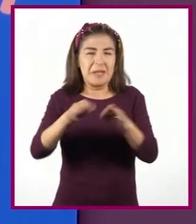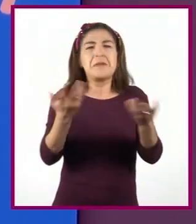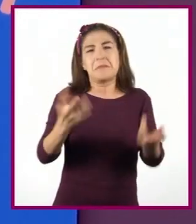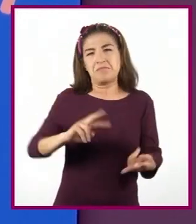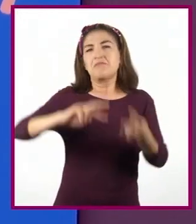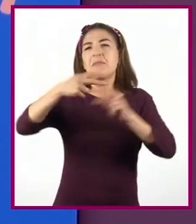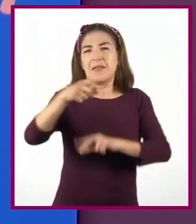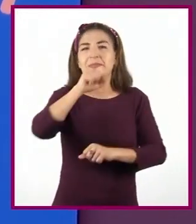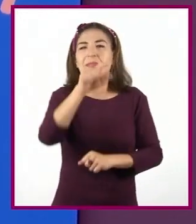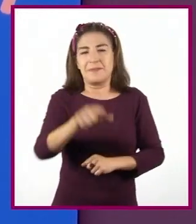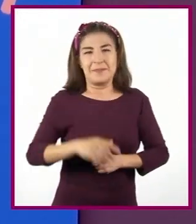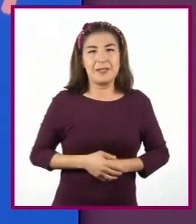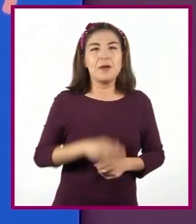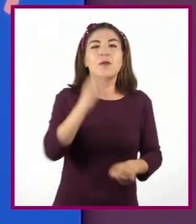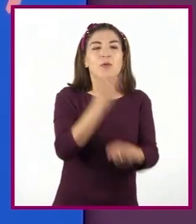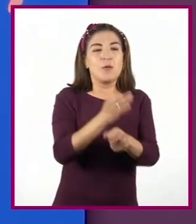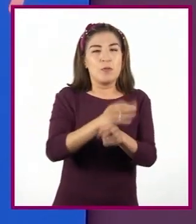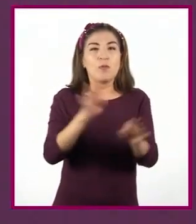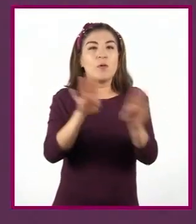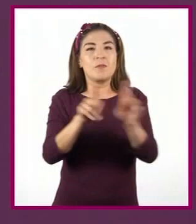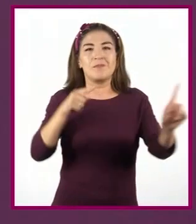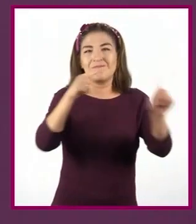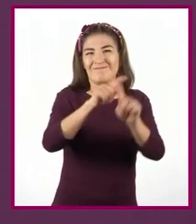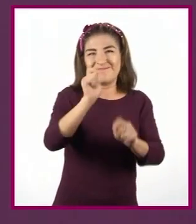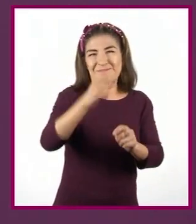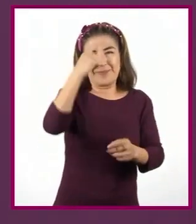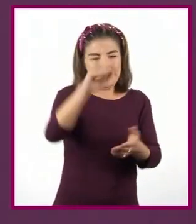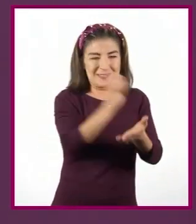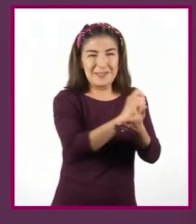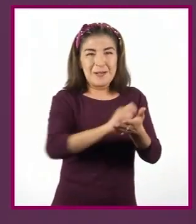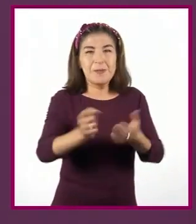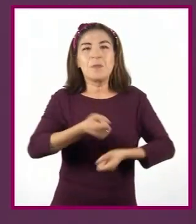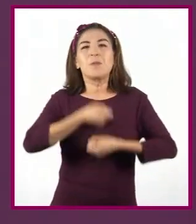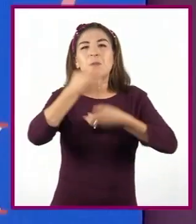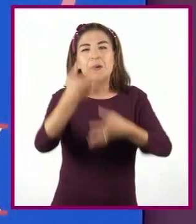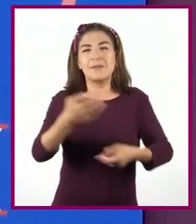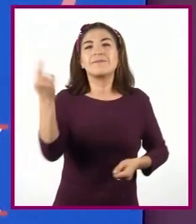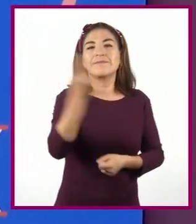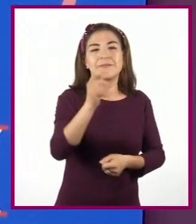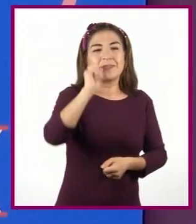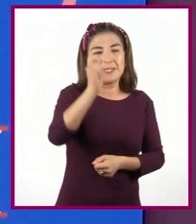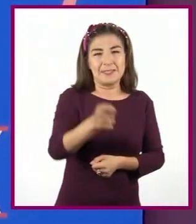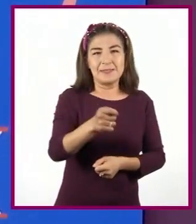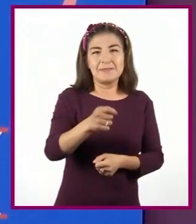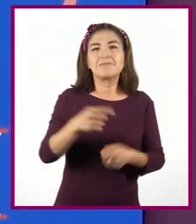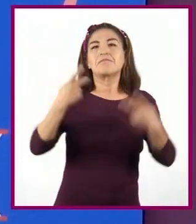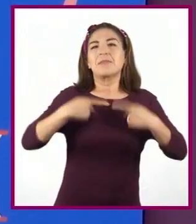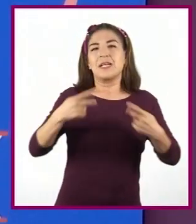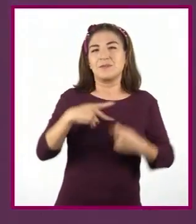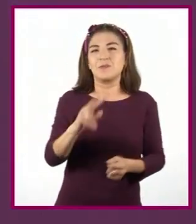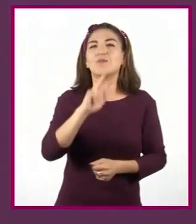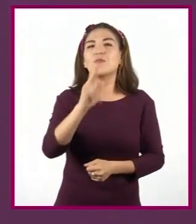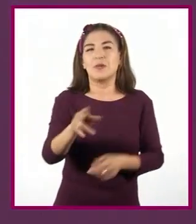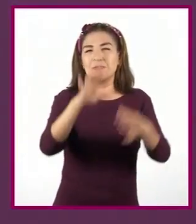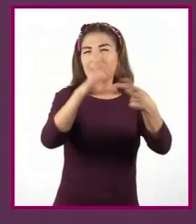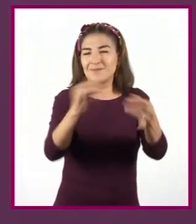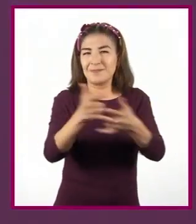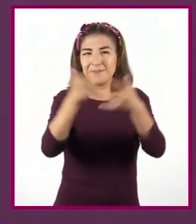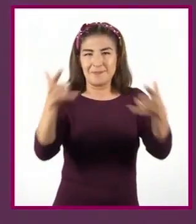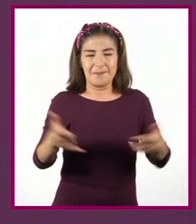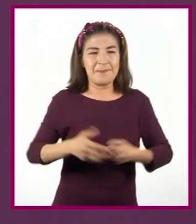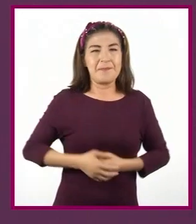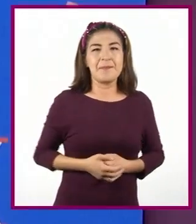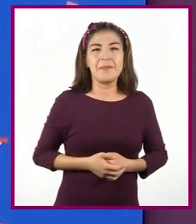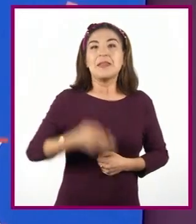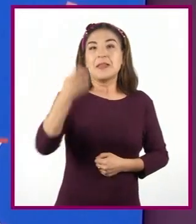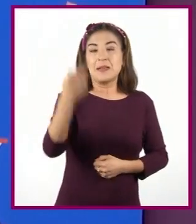lo que debemos tener presente al momento de planear nuestro cuento, es necesario que hablemos del tipo de narrador. También,